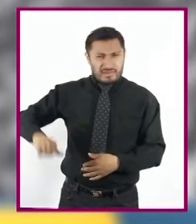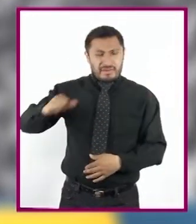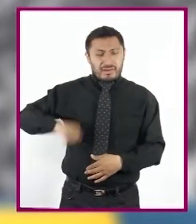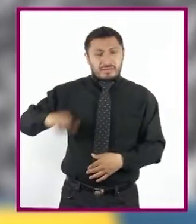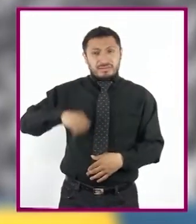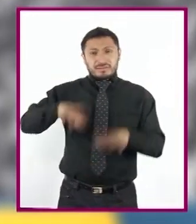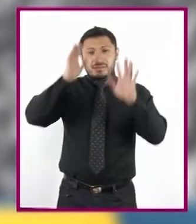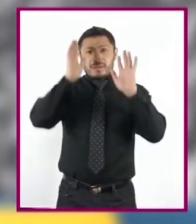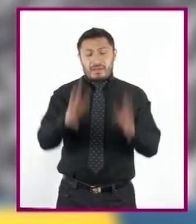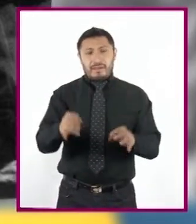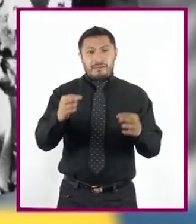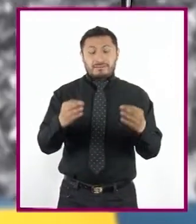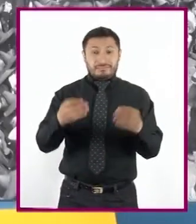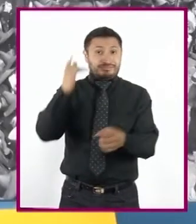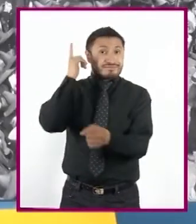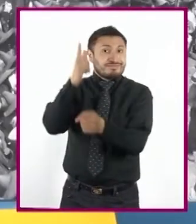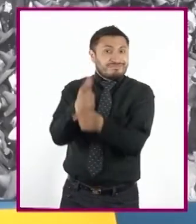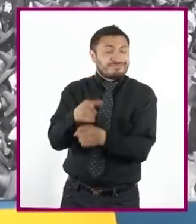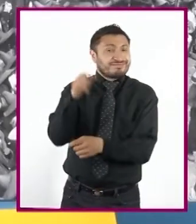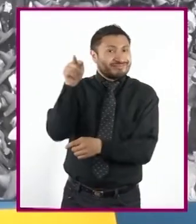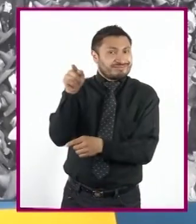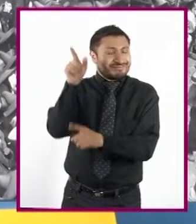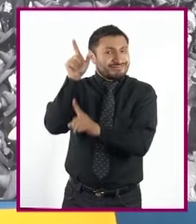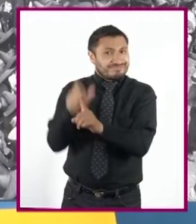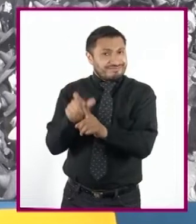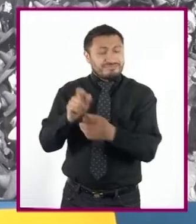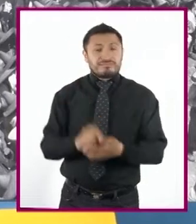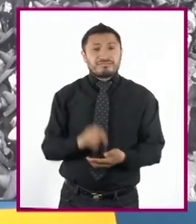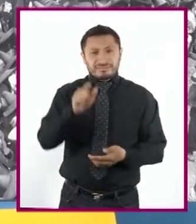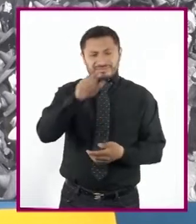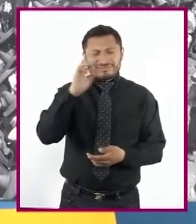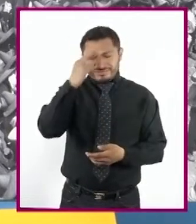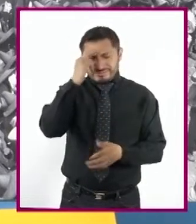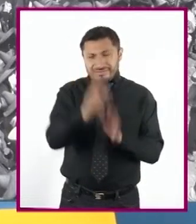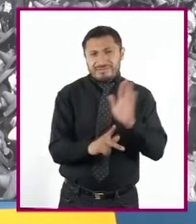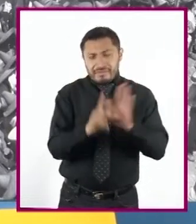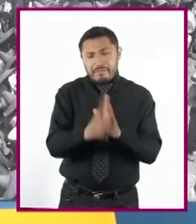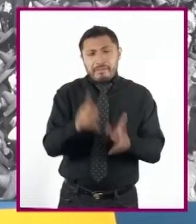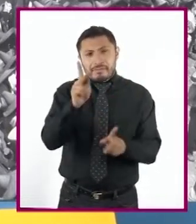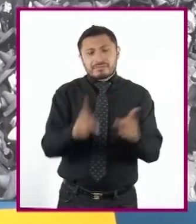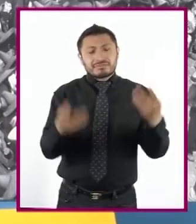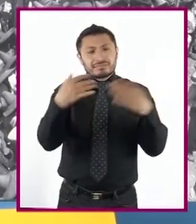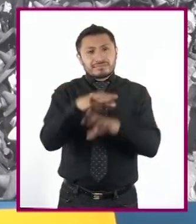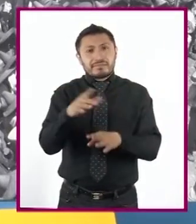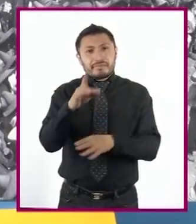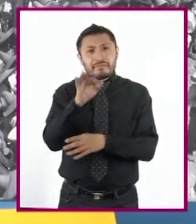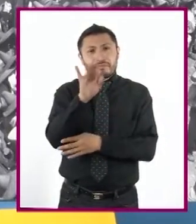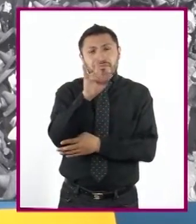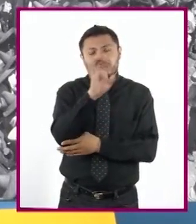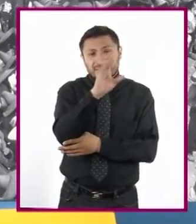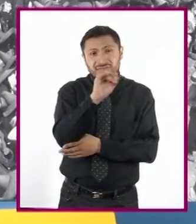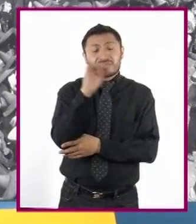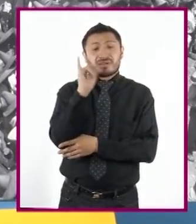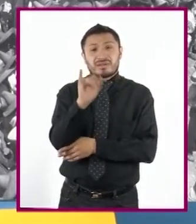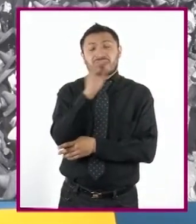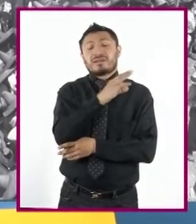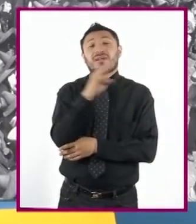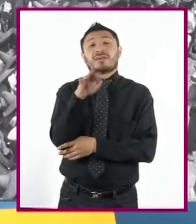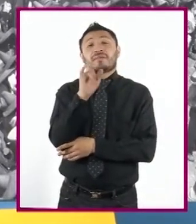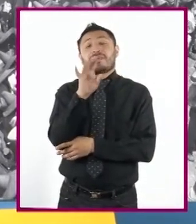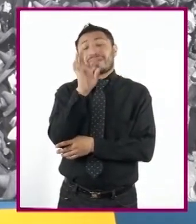ya habían dejado ver su postura. ¿Recuerdan que en el video se habló ampliamente sobre Francisco y Madero?